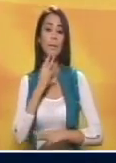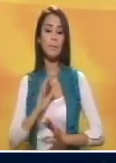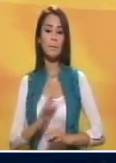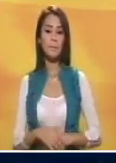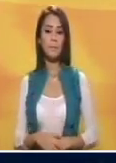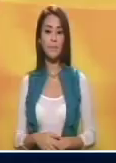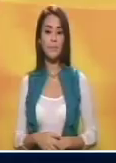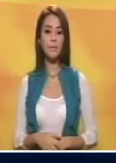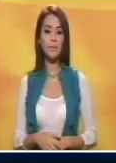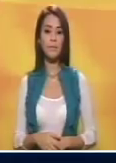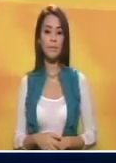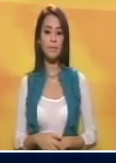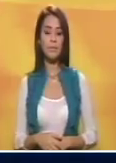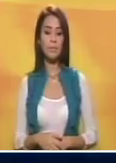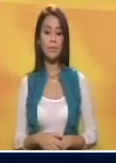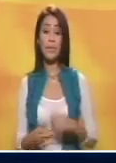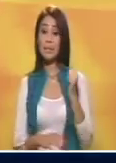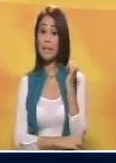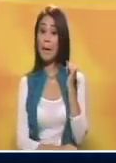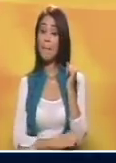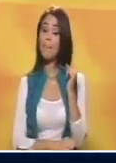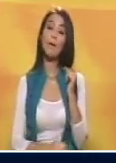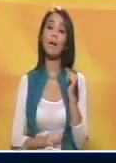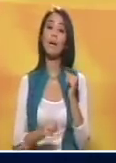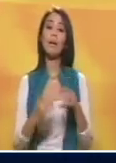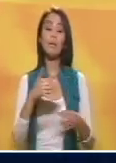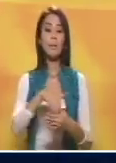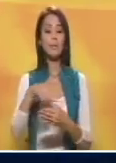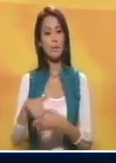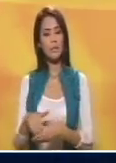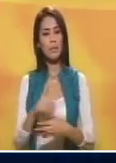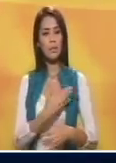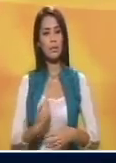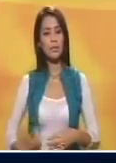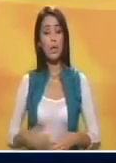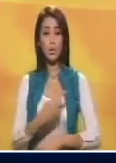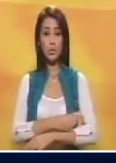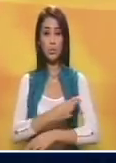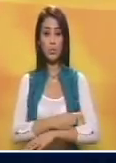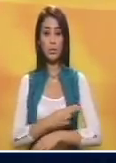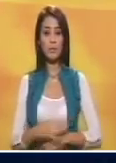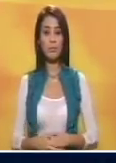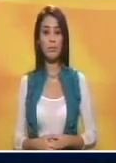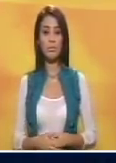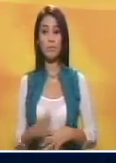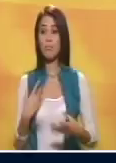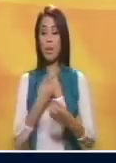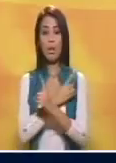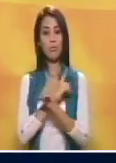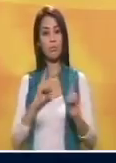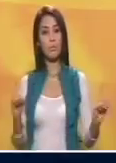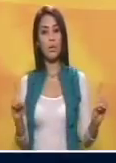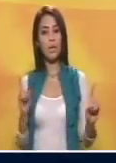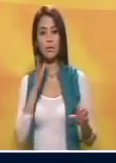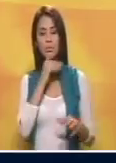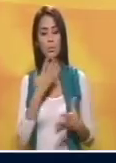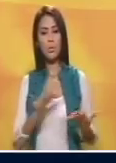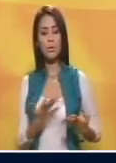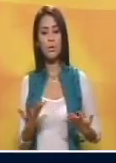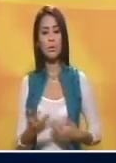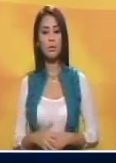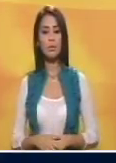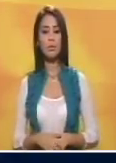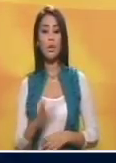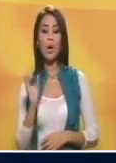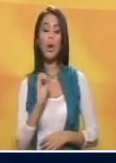que todavía espera por algún tipo de respuesta de esta organización. Un atentado a la democracia en Honduras. O, por